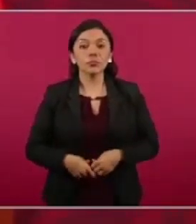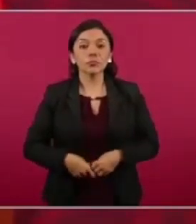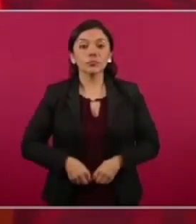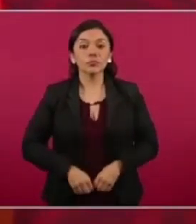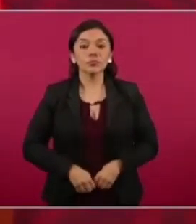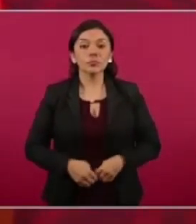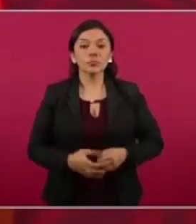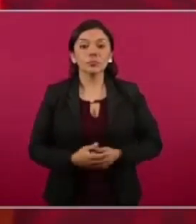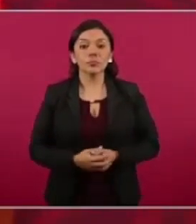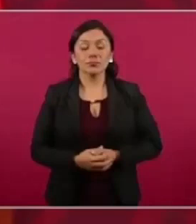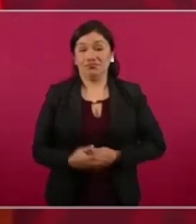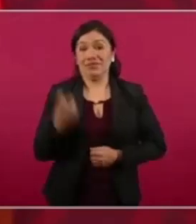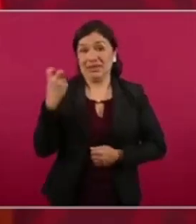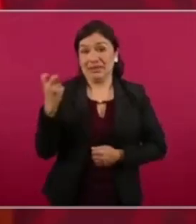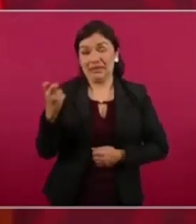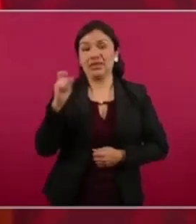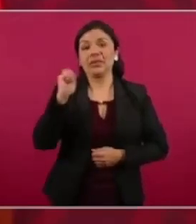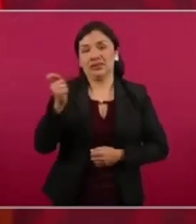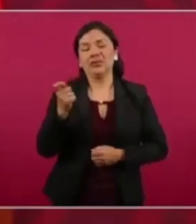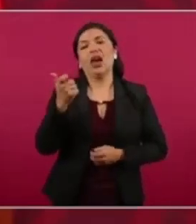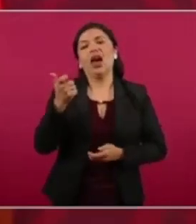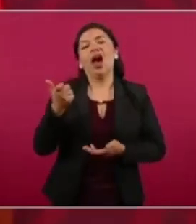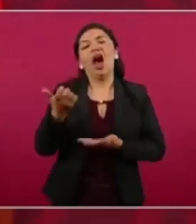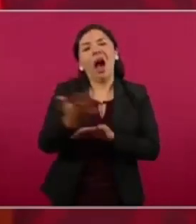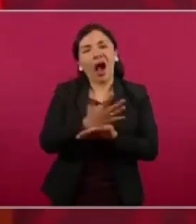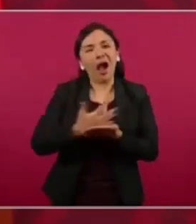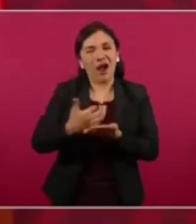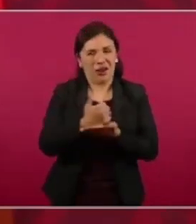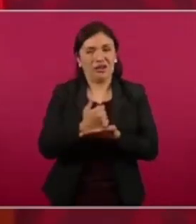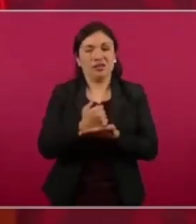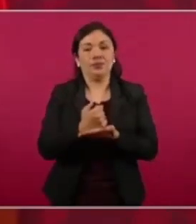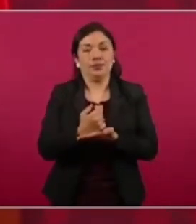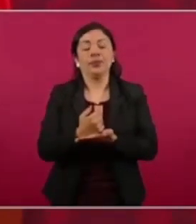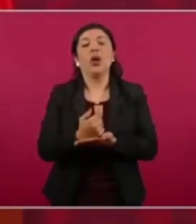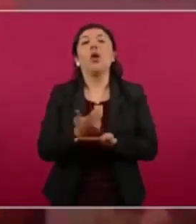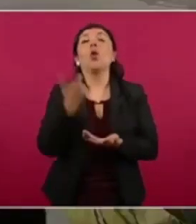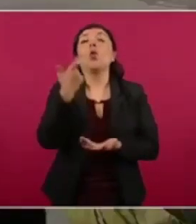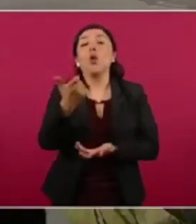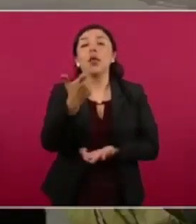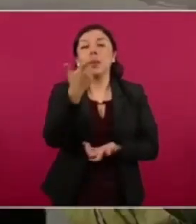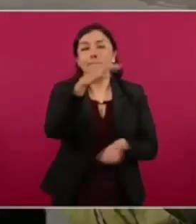Este es ingreso general y esta es la pura recaudación.